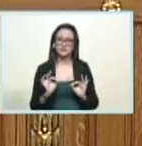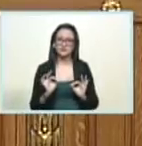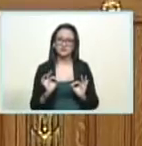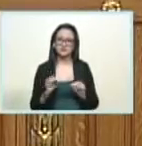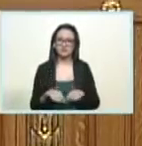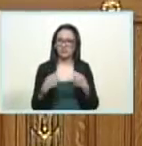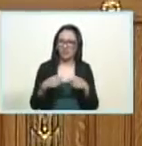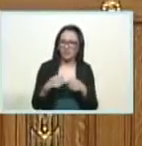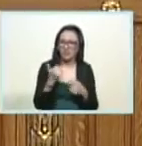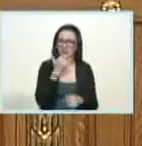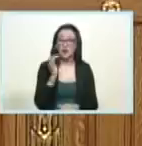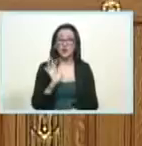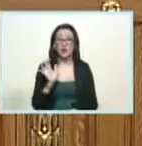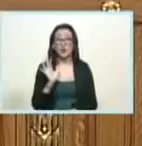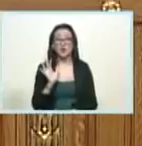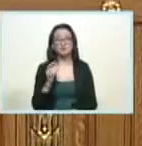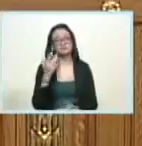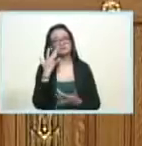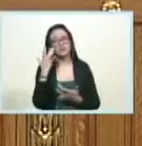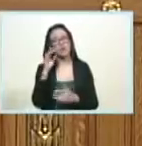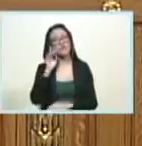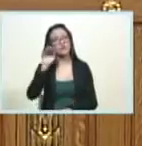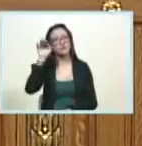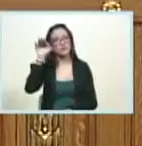fisuras, viendo al futuro.